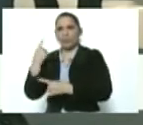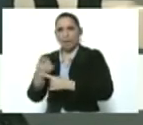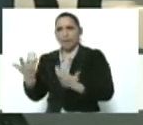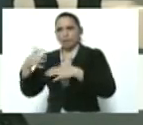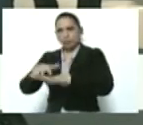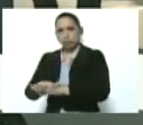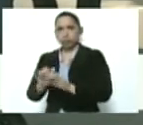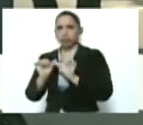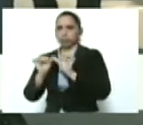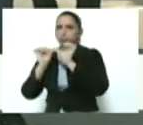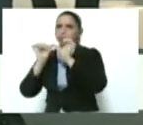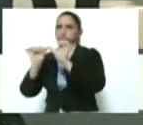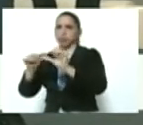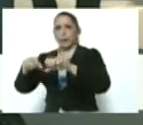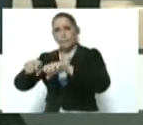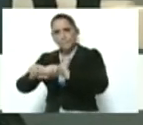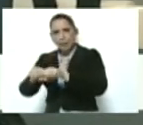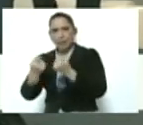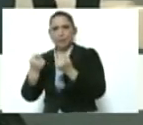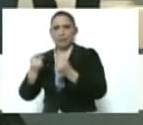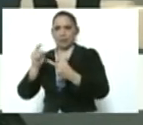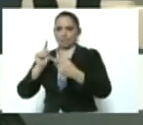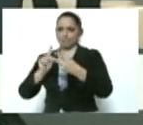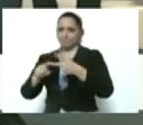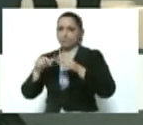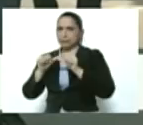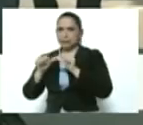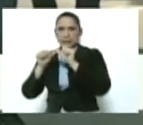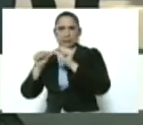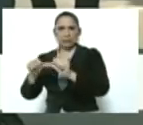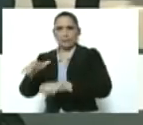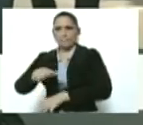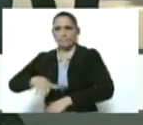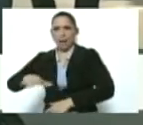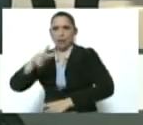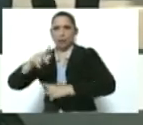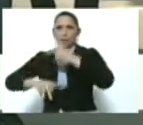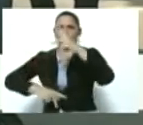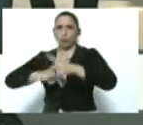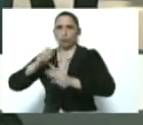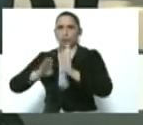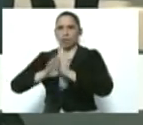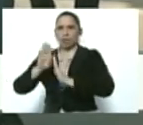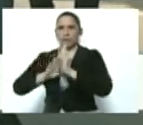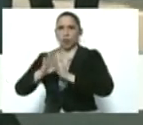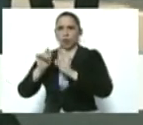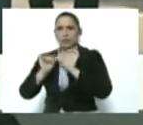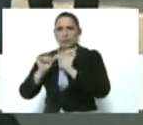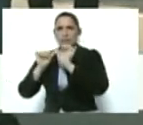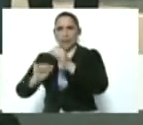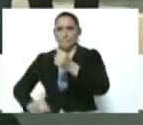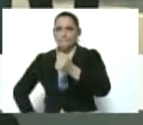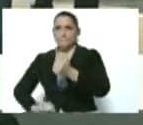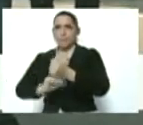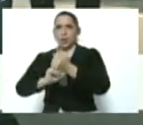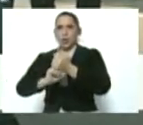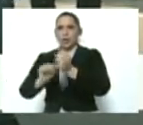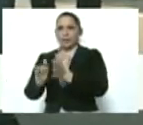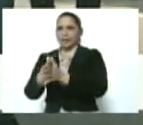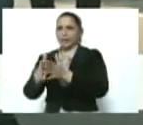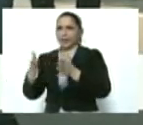eso siguen con la panadería por eso siguen con los patios productivos por eso siguen empujando una